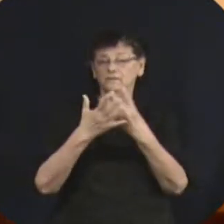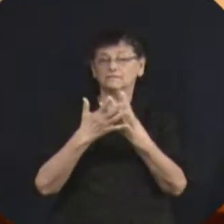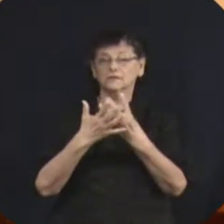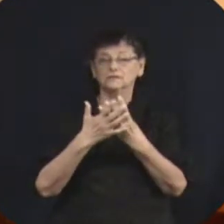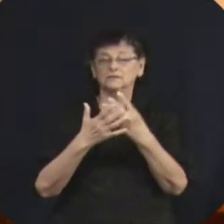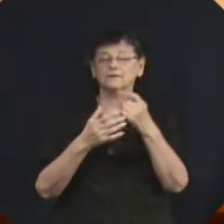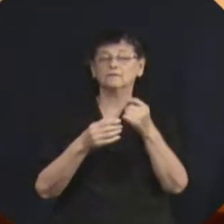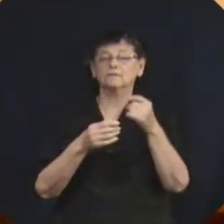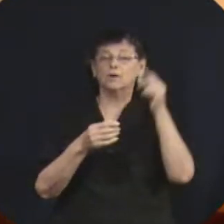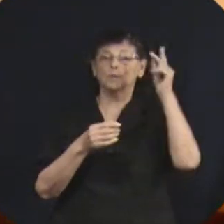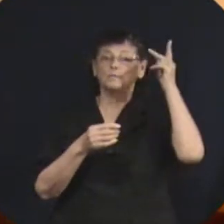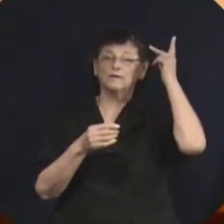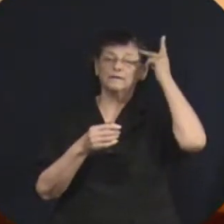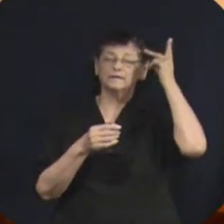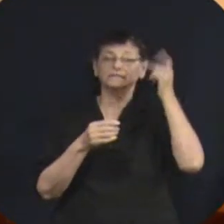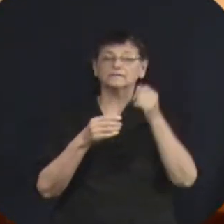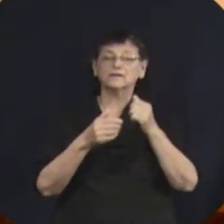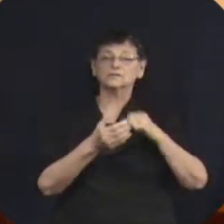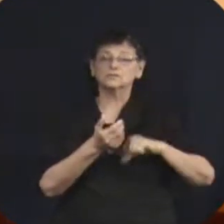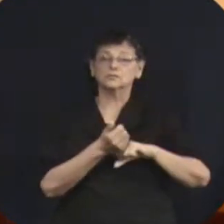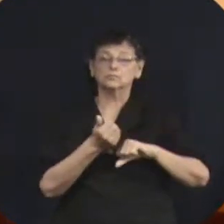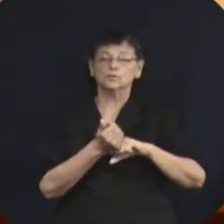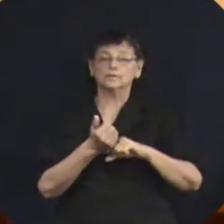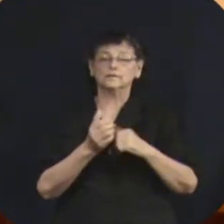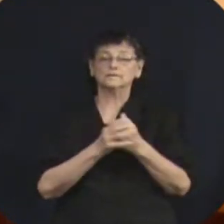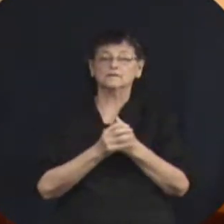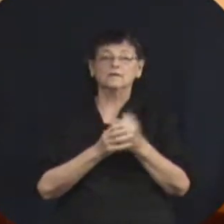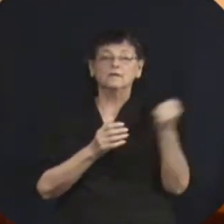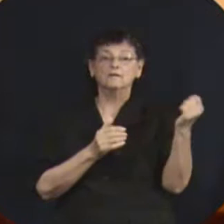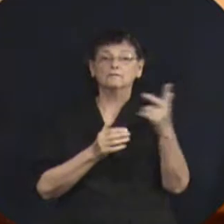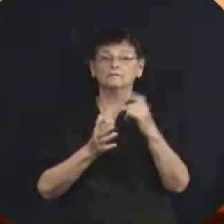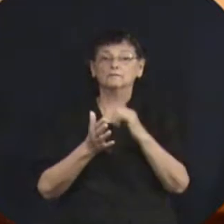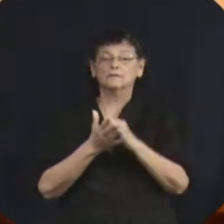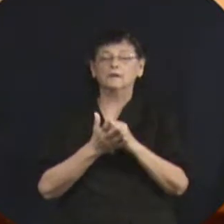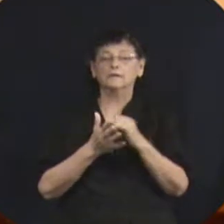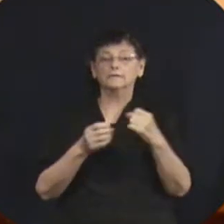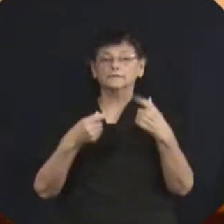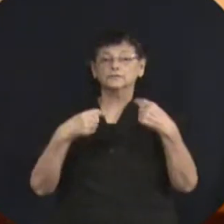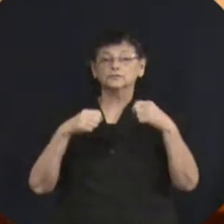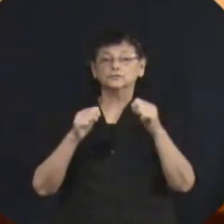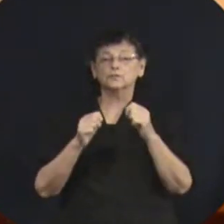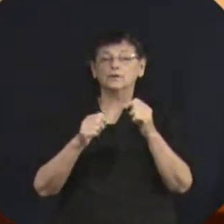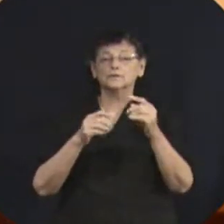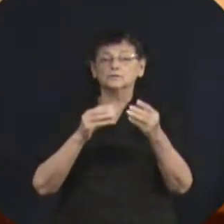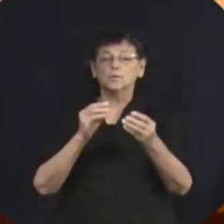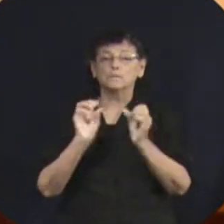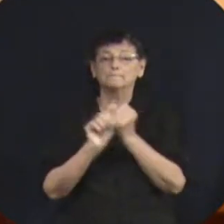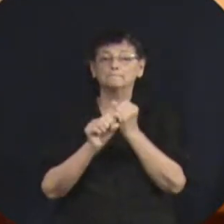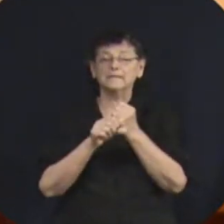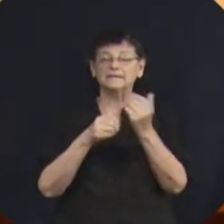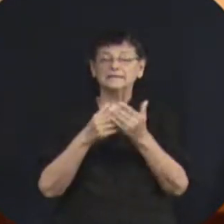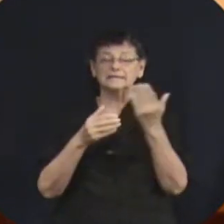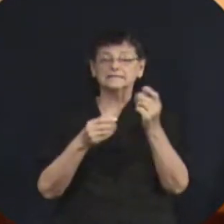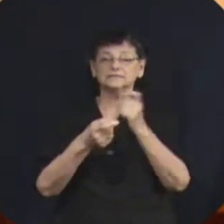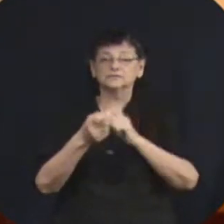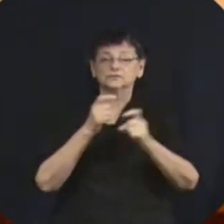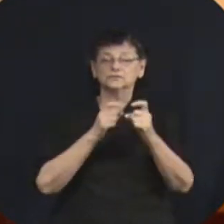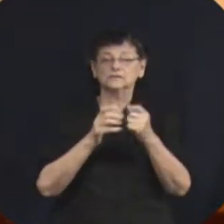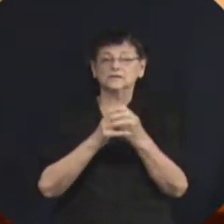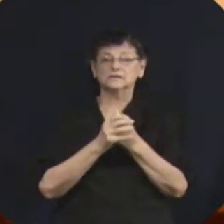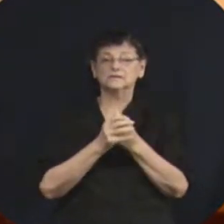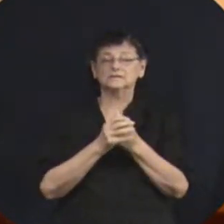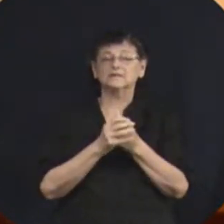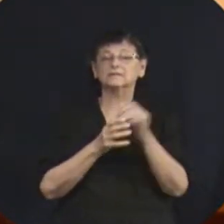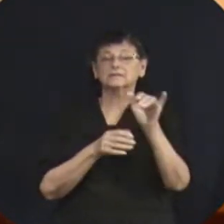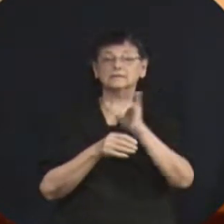por diplomáticos, árbitros o mediadores, y por todos los que se esfuerzan por facilitar la reconciliación entre